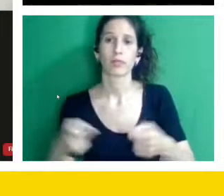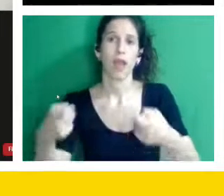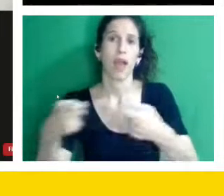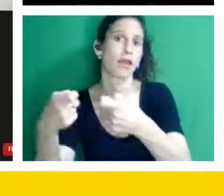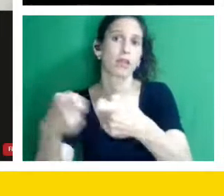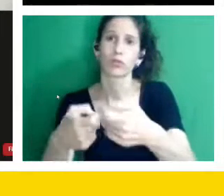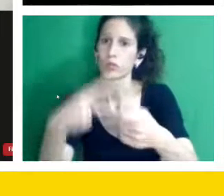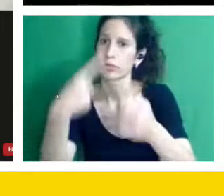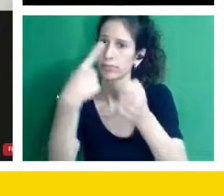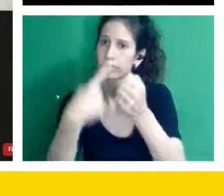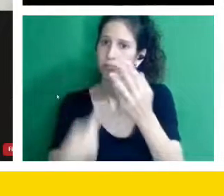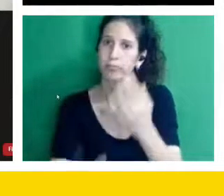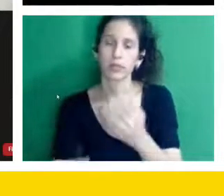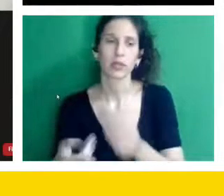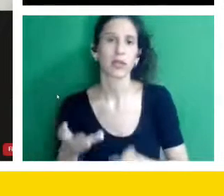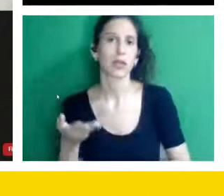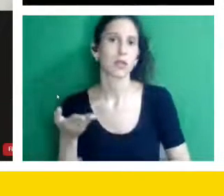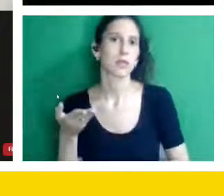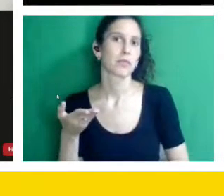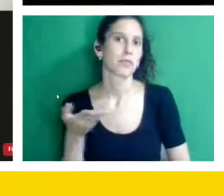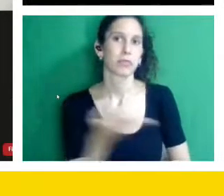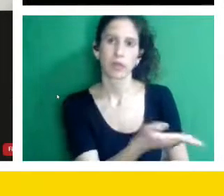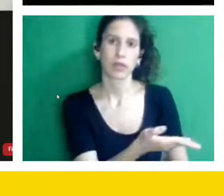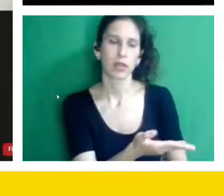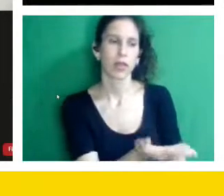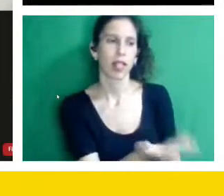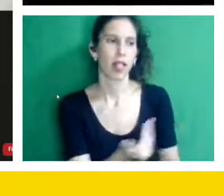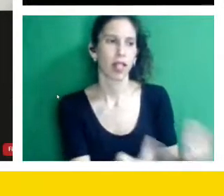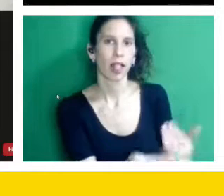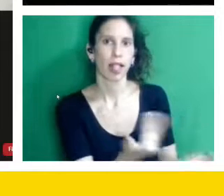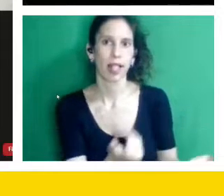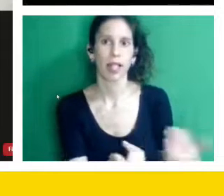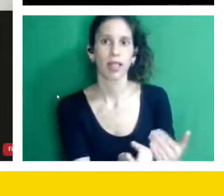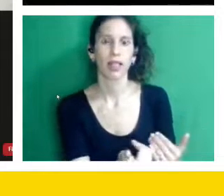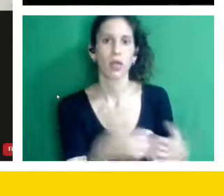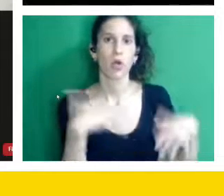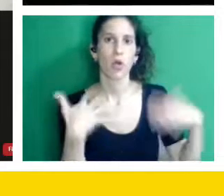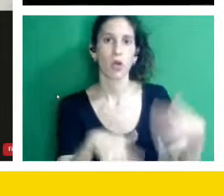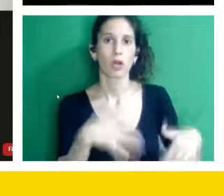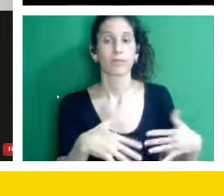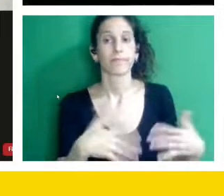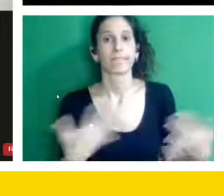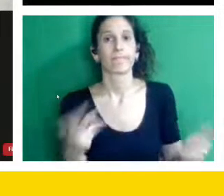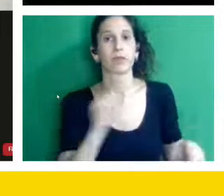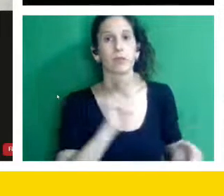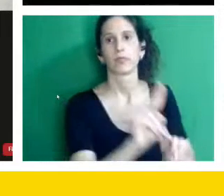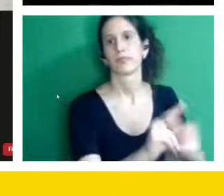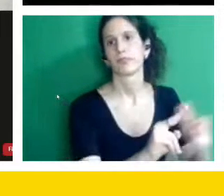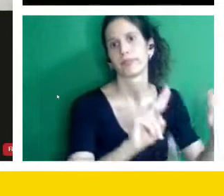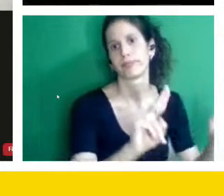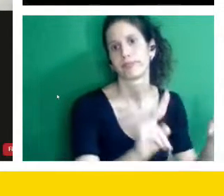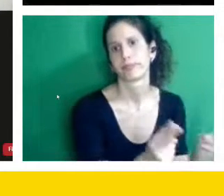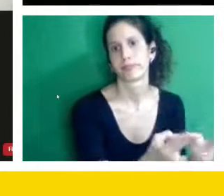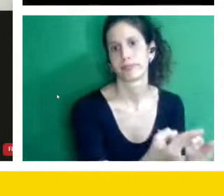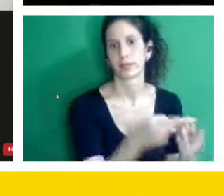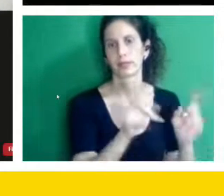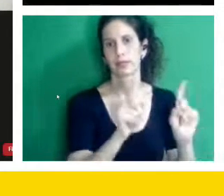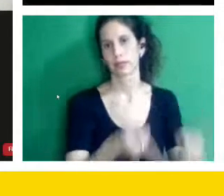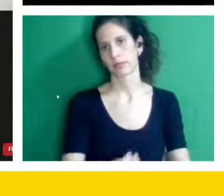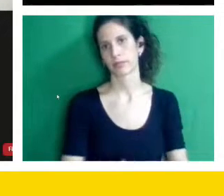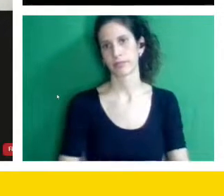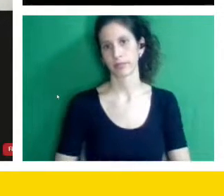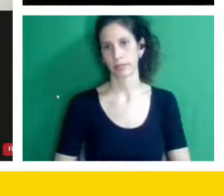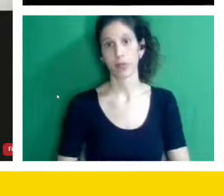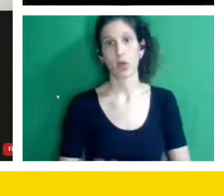de los fallecidos o en la lista de aquellos que tuvieron una atención muy post-desastre. Entonces tenemos que tener